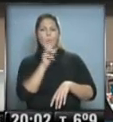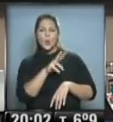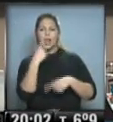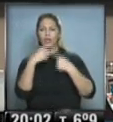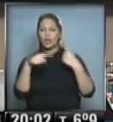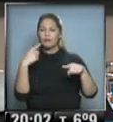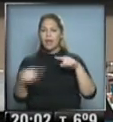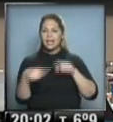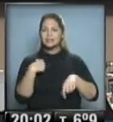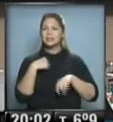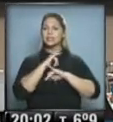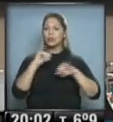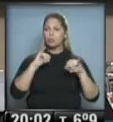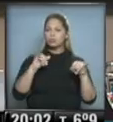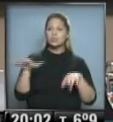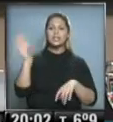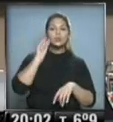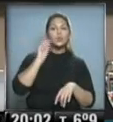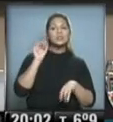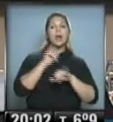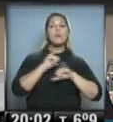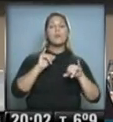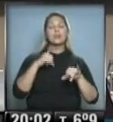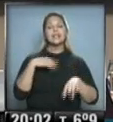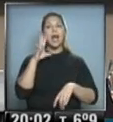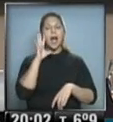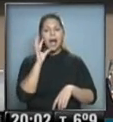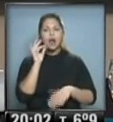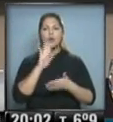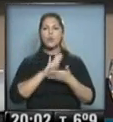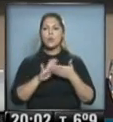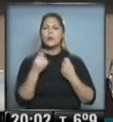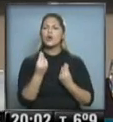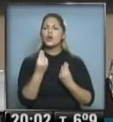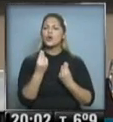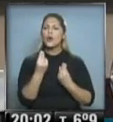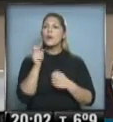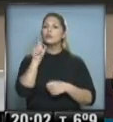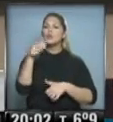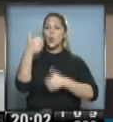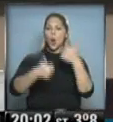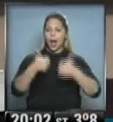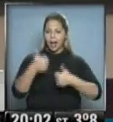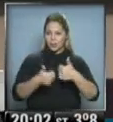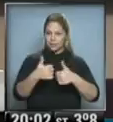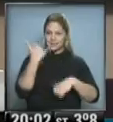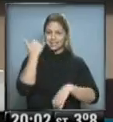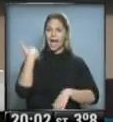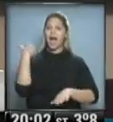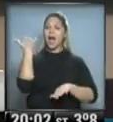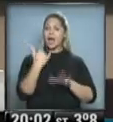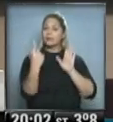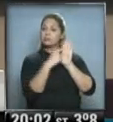spots y a escucharse en medios audiovisuales y hay un detalle de cómo deben ser cada una de estas campañas establecidas en la